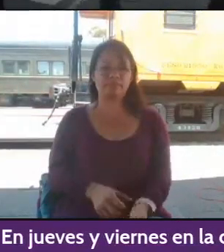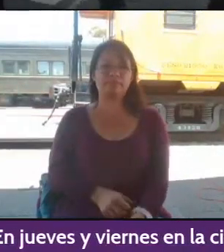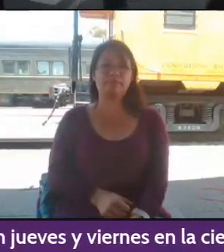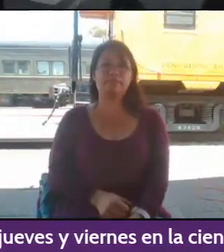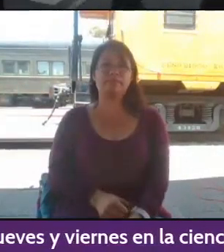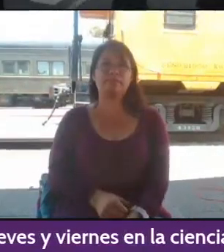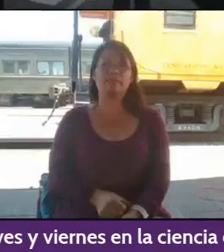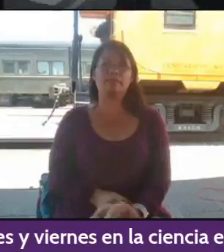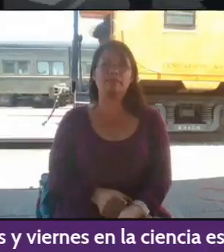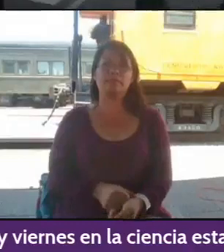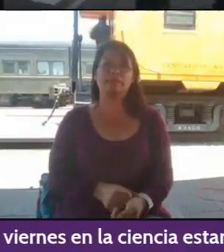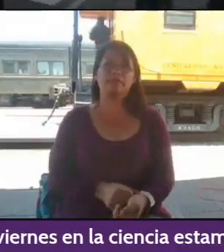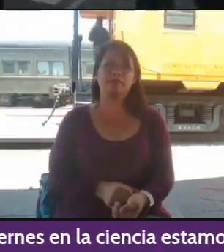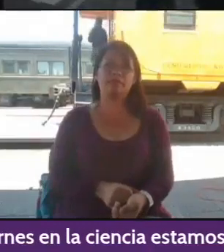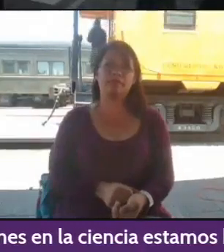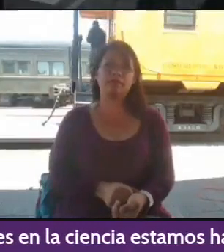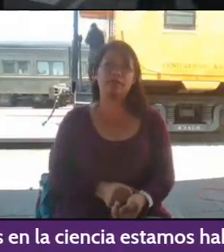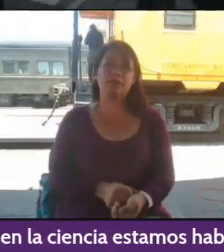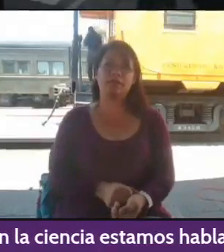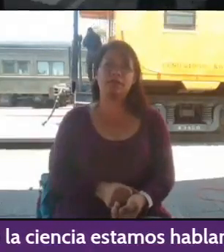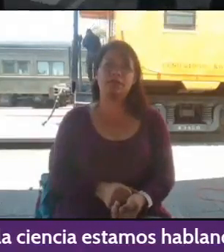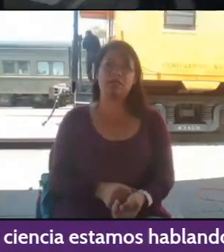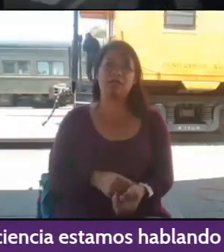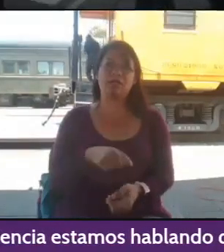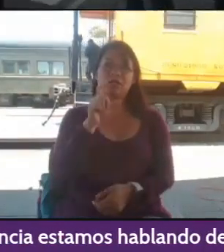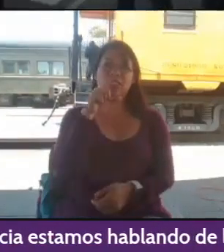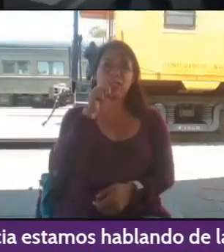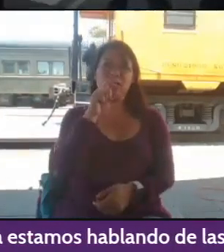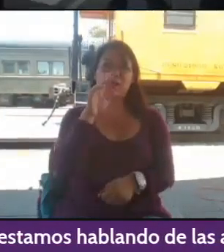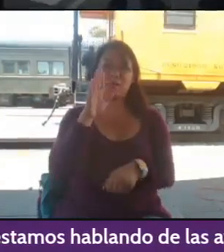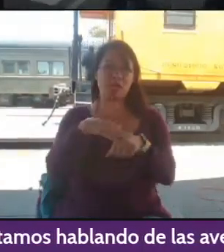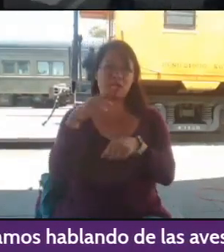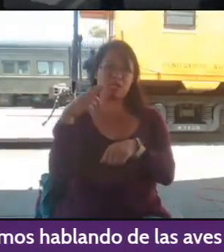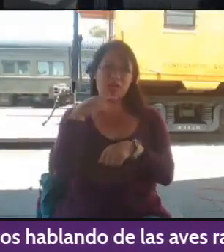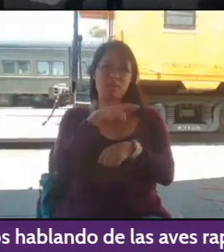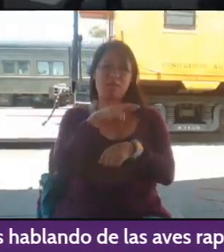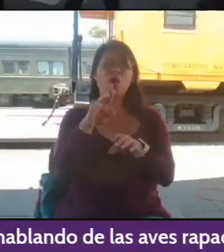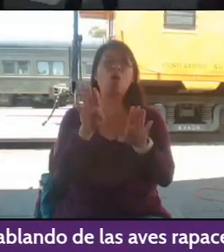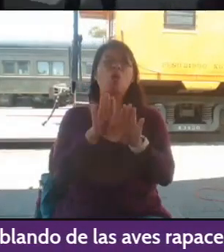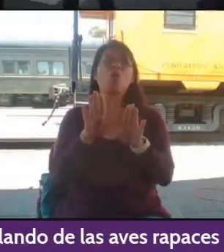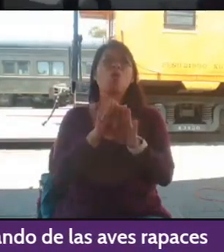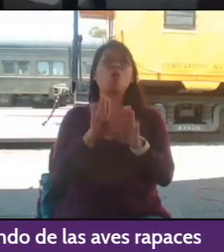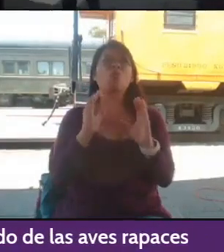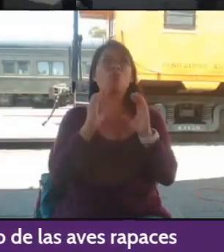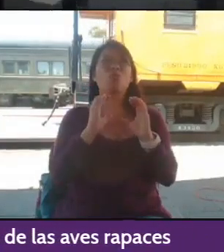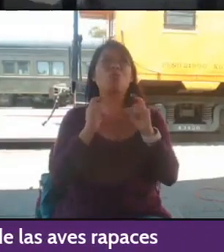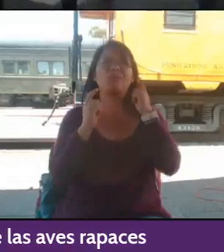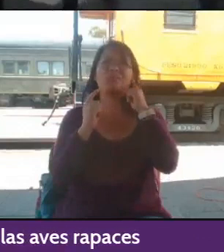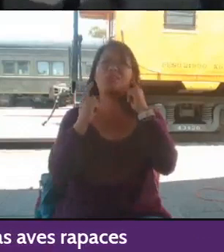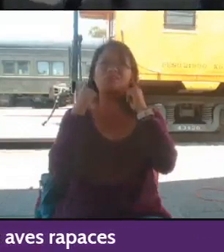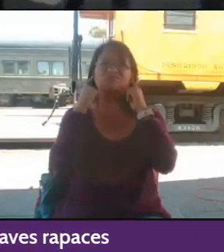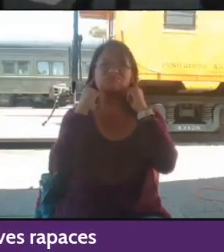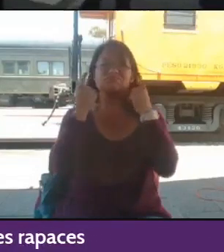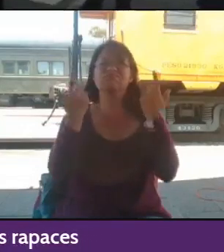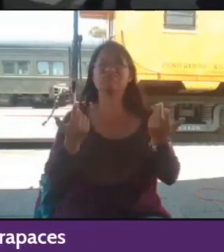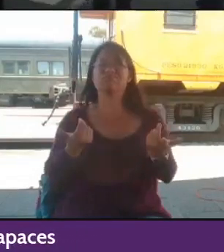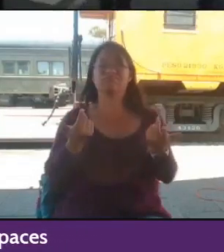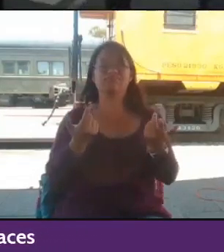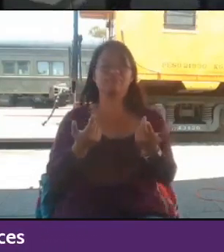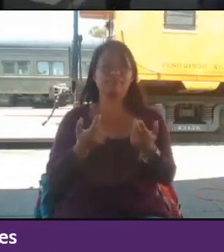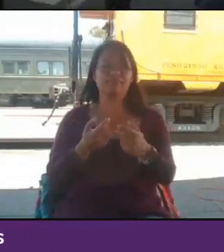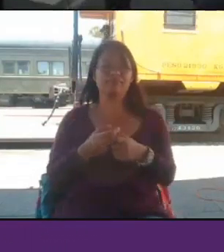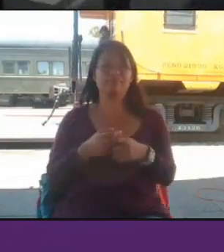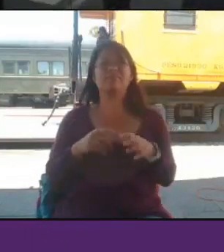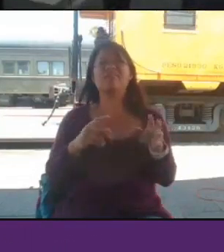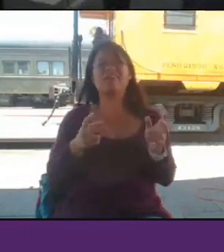Dijo que el halcón peregrino era el ave más rápido. ¿Cómo le haces para no lastimarse los oídos? Mira, de hecho, con los oídos no